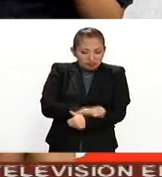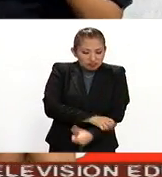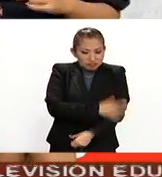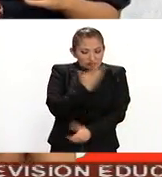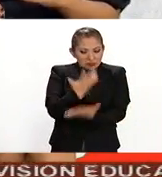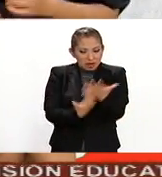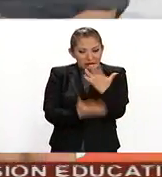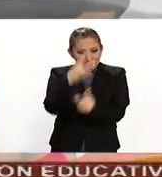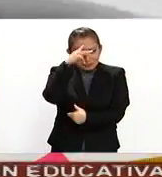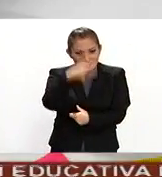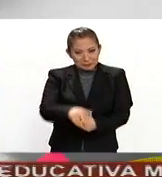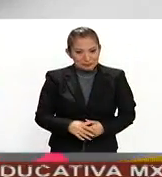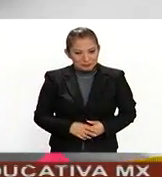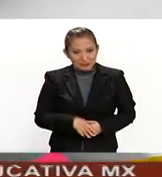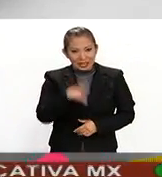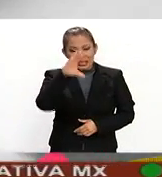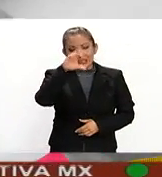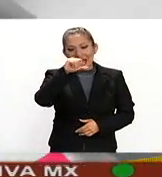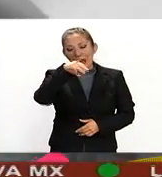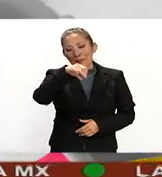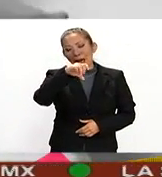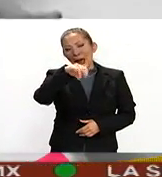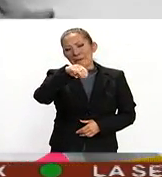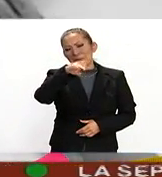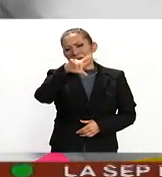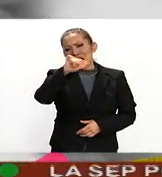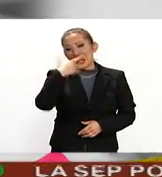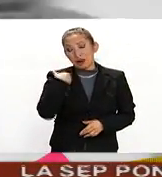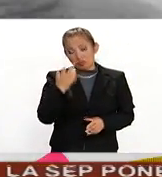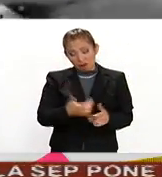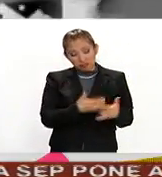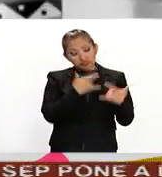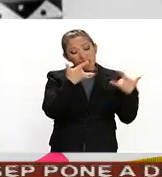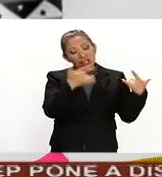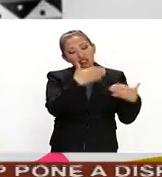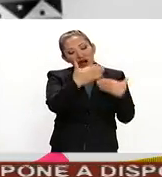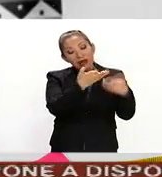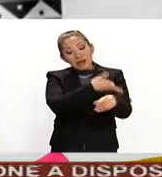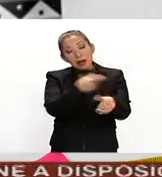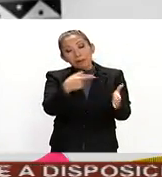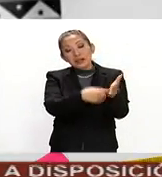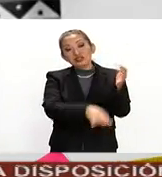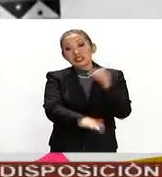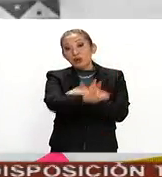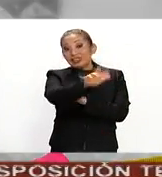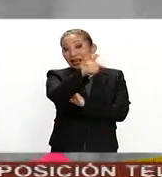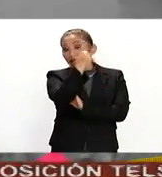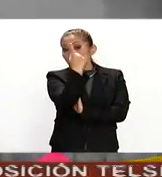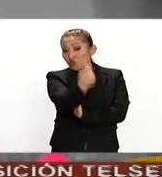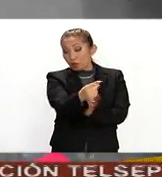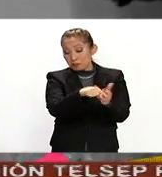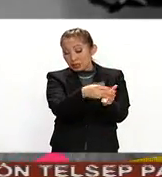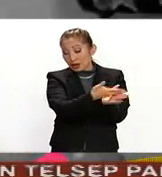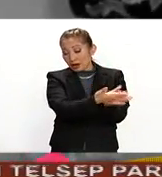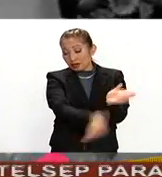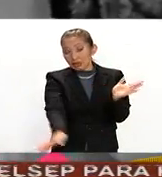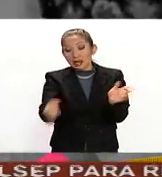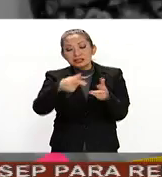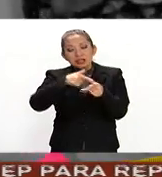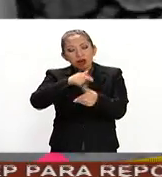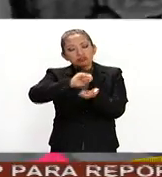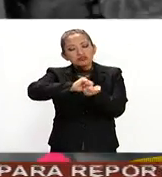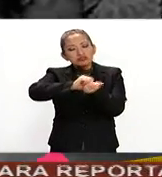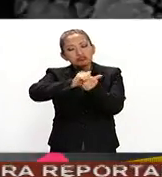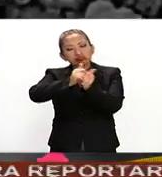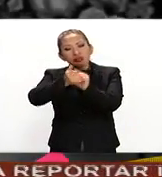las manos mexicanas. Camomila es producto de una rica tradición familiar que nació en 1951 y que continuó su